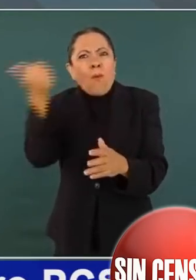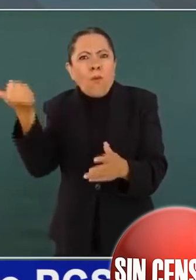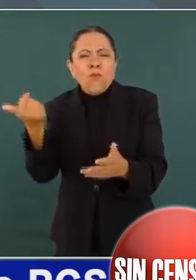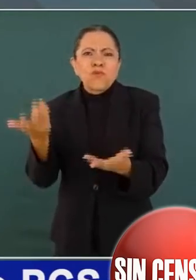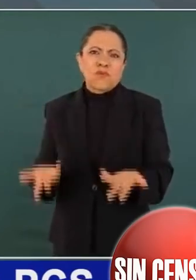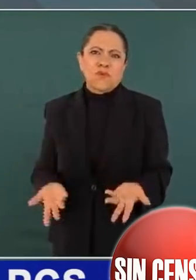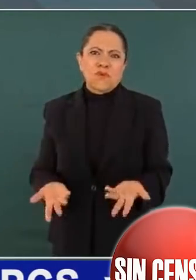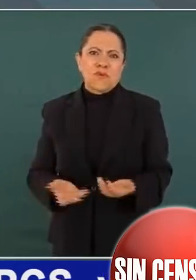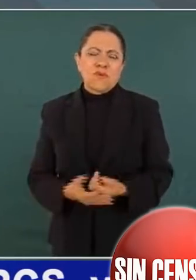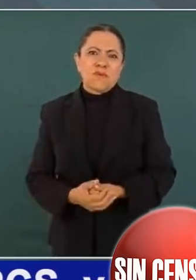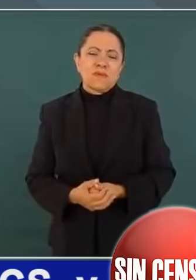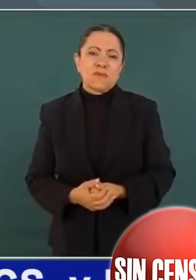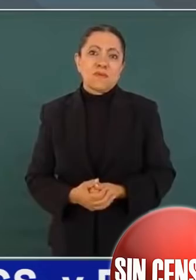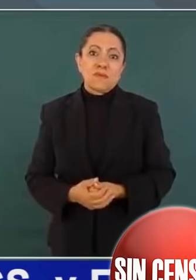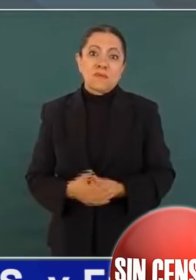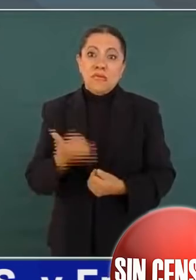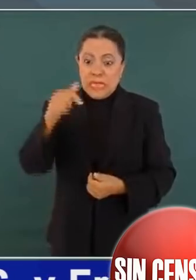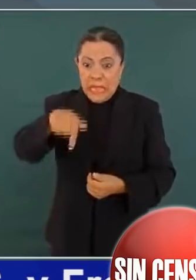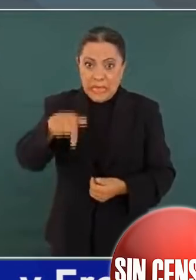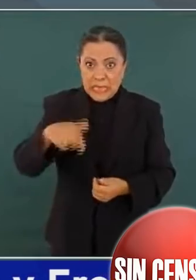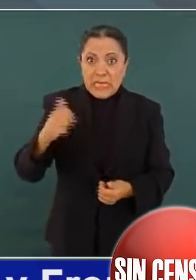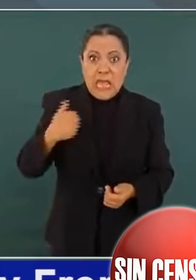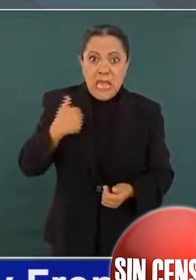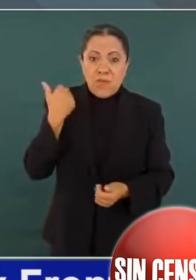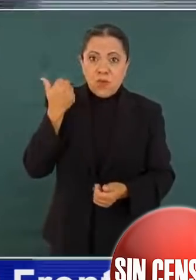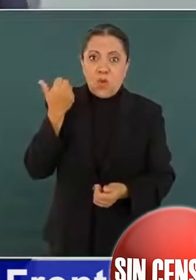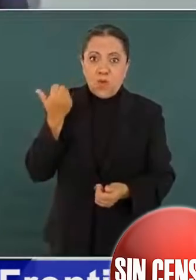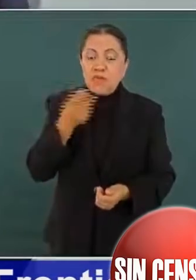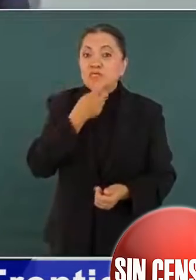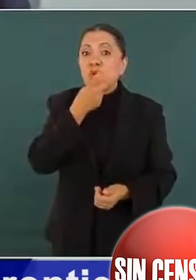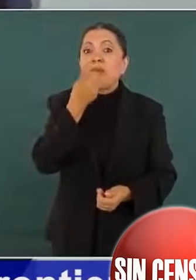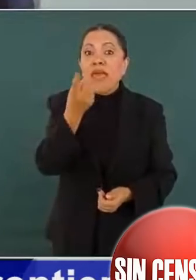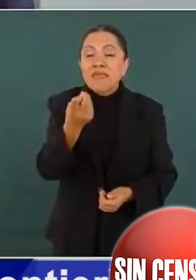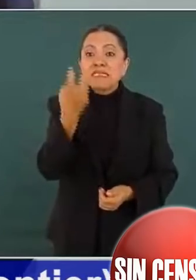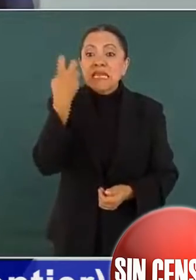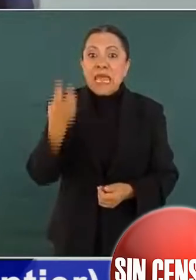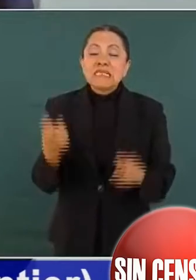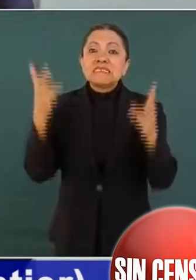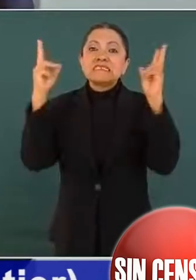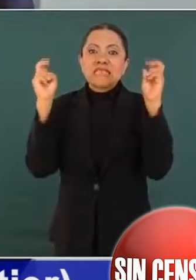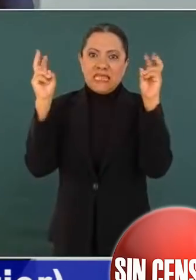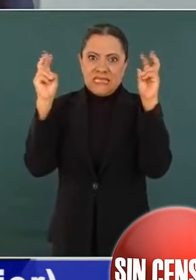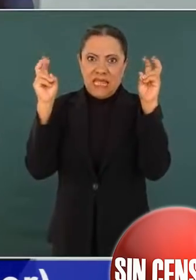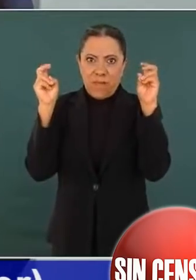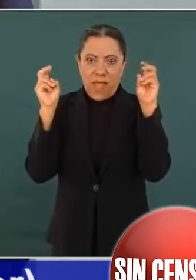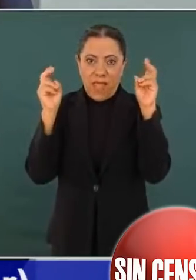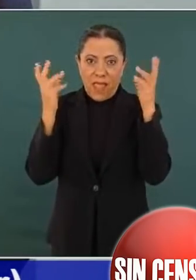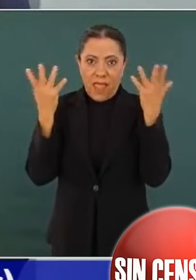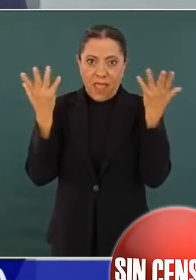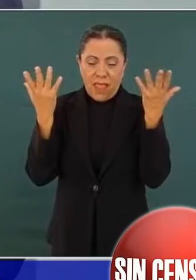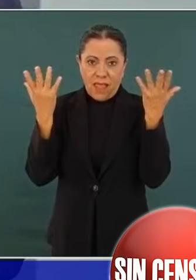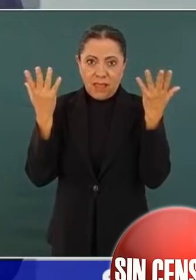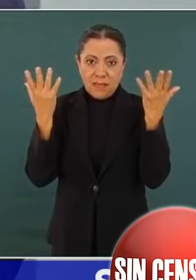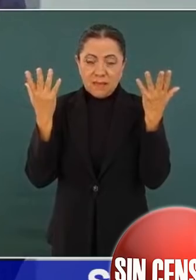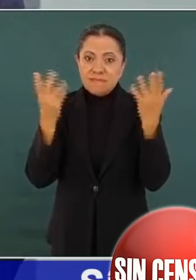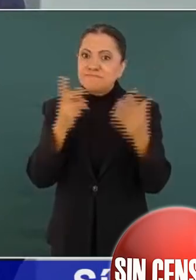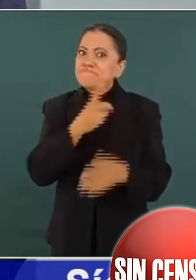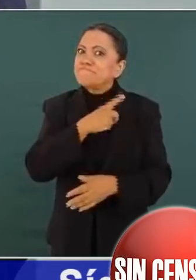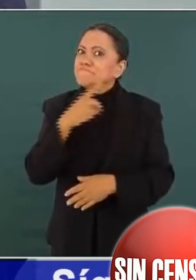Y aquí aprovecho para decir que este tema lo tenemos que